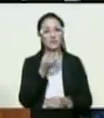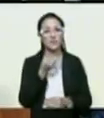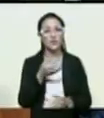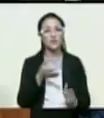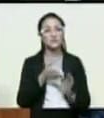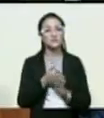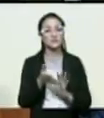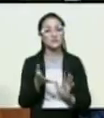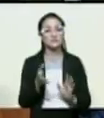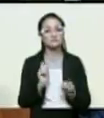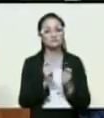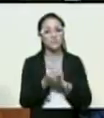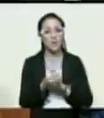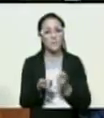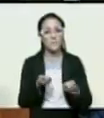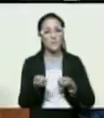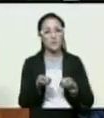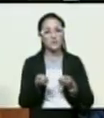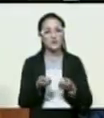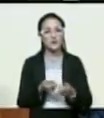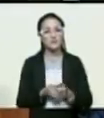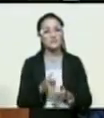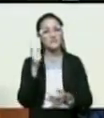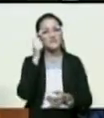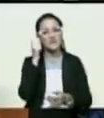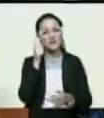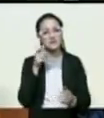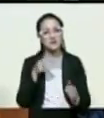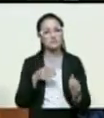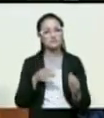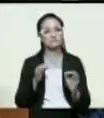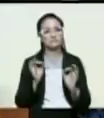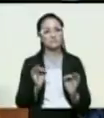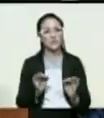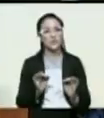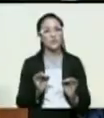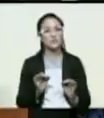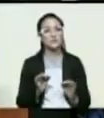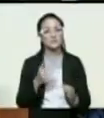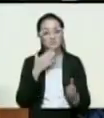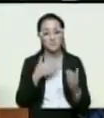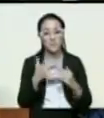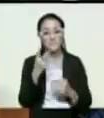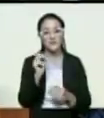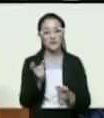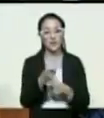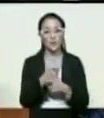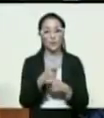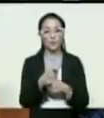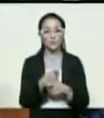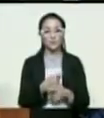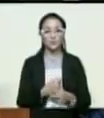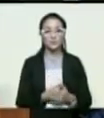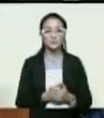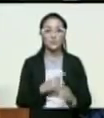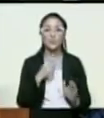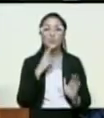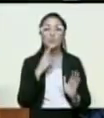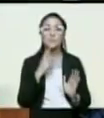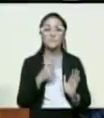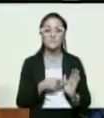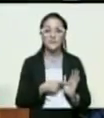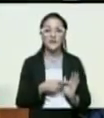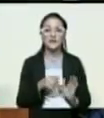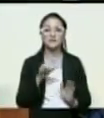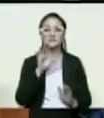a la reconversión monetaria cuya fecha de entrada en vigencia será el venidero 20 de agosto y cumplirá la supresión de